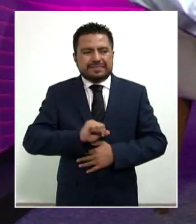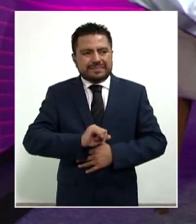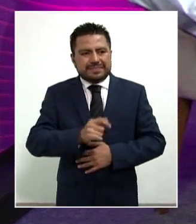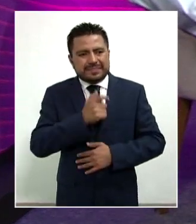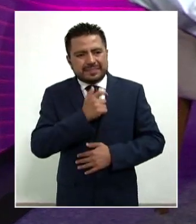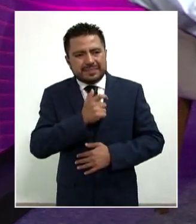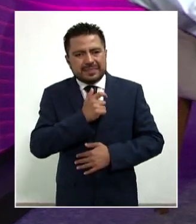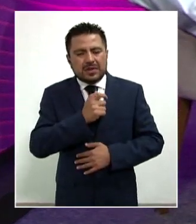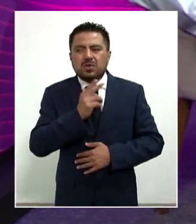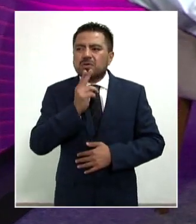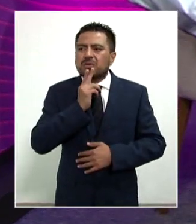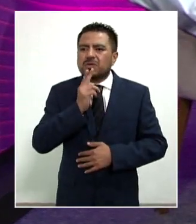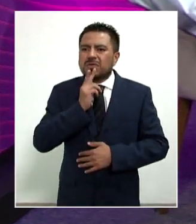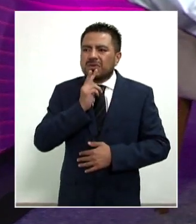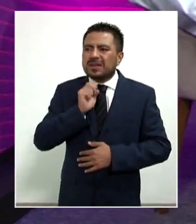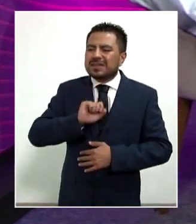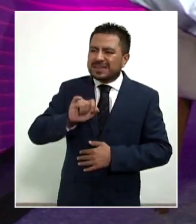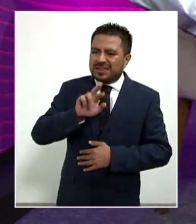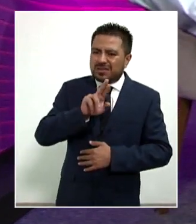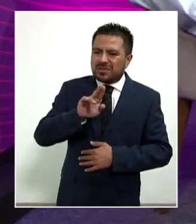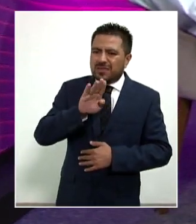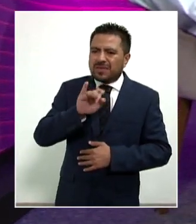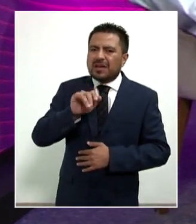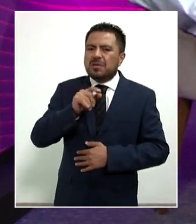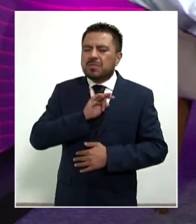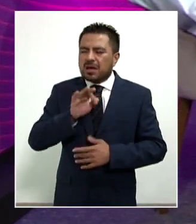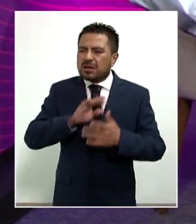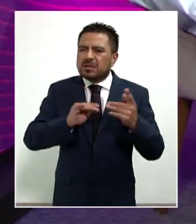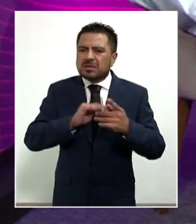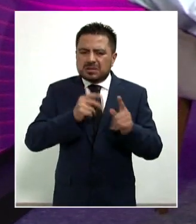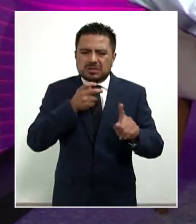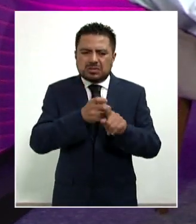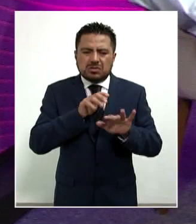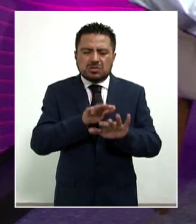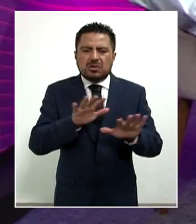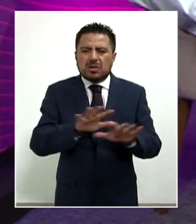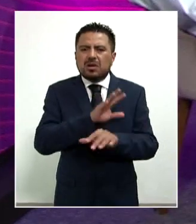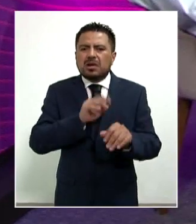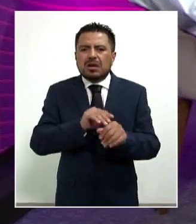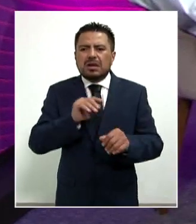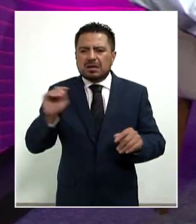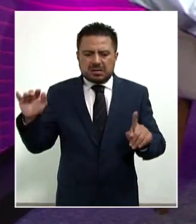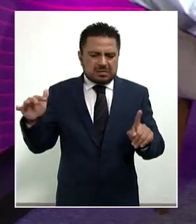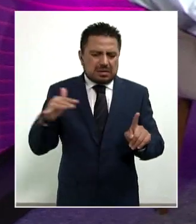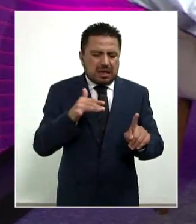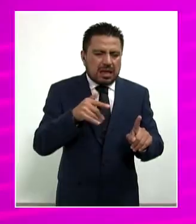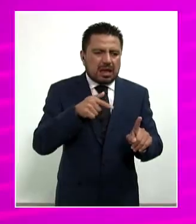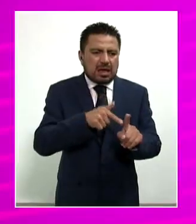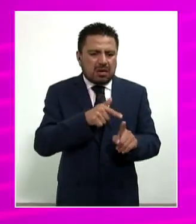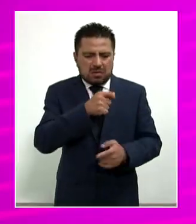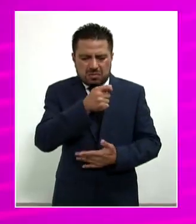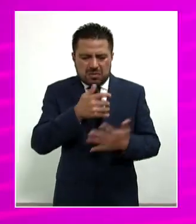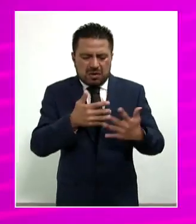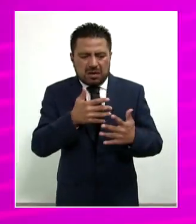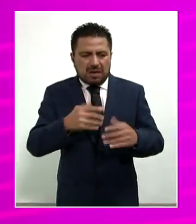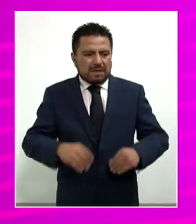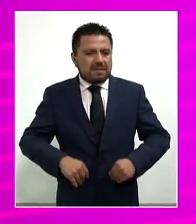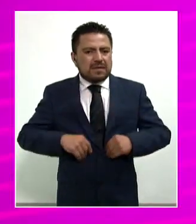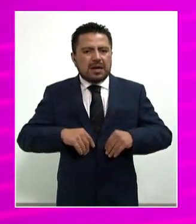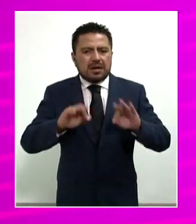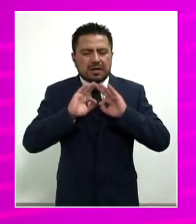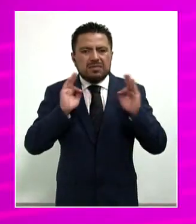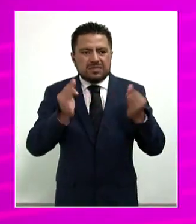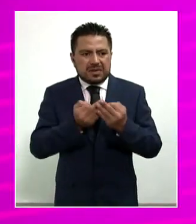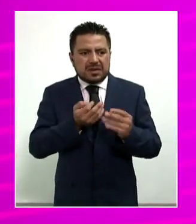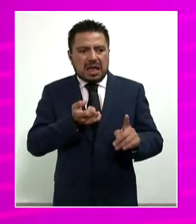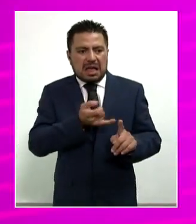Sí, Utilizaron, 15 años de Rubí. Así es. ¿Nos puedes contar un poco sobre eso? Porque caracterizaron las condiciones de vida de